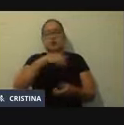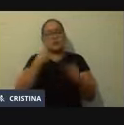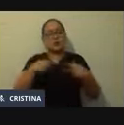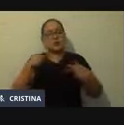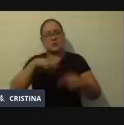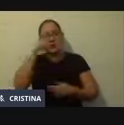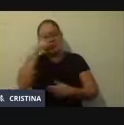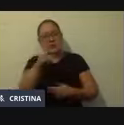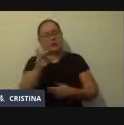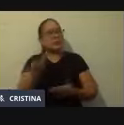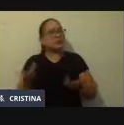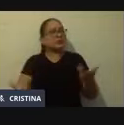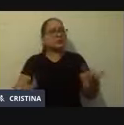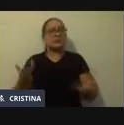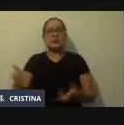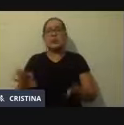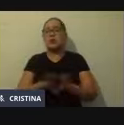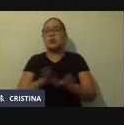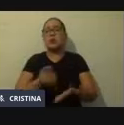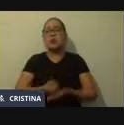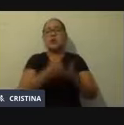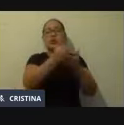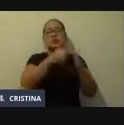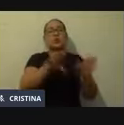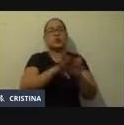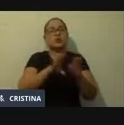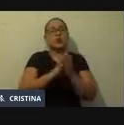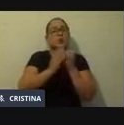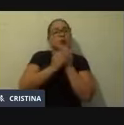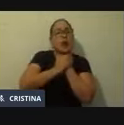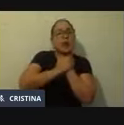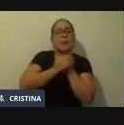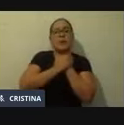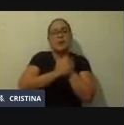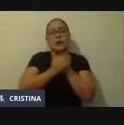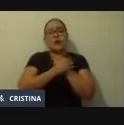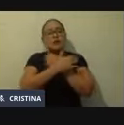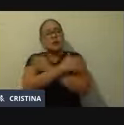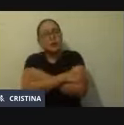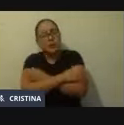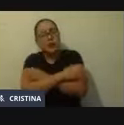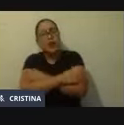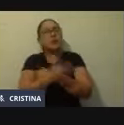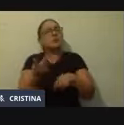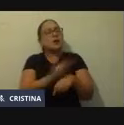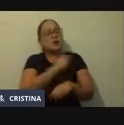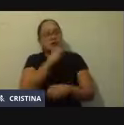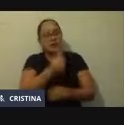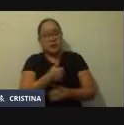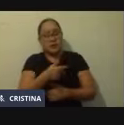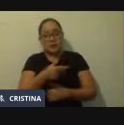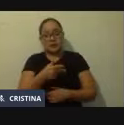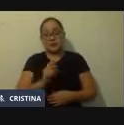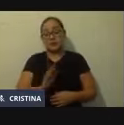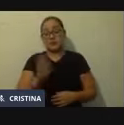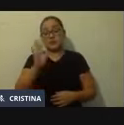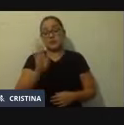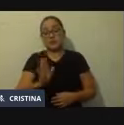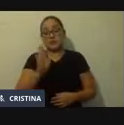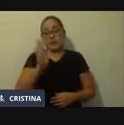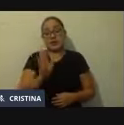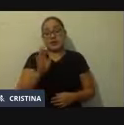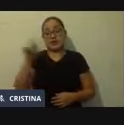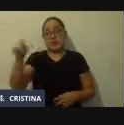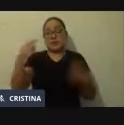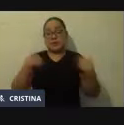sea, híjole, no, a ver cómo te apapacho, no, ya vas a ver que no va a pasar nada, casi que la maestra